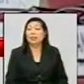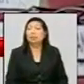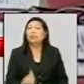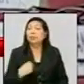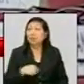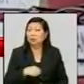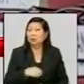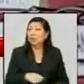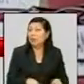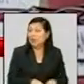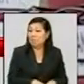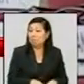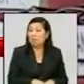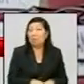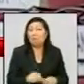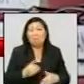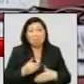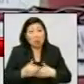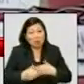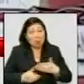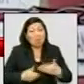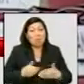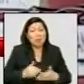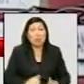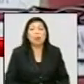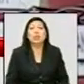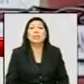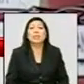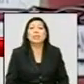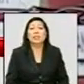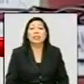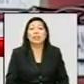nosotros también poco a poco hemos conseguido